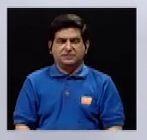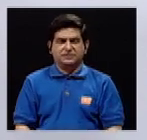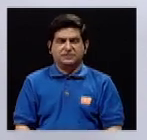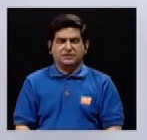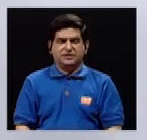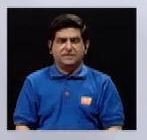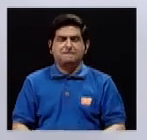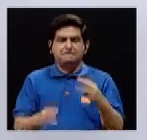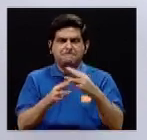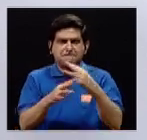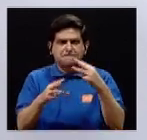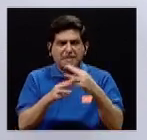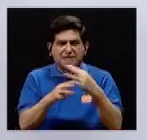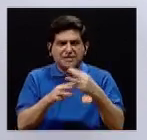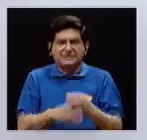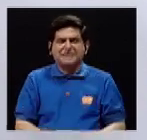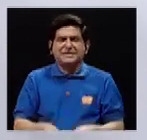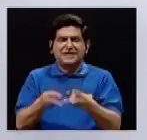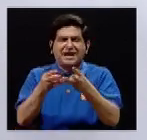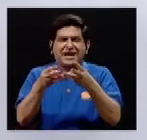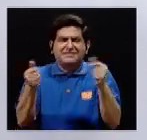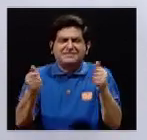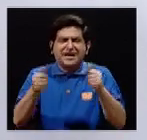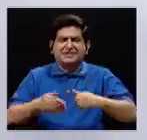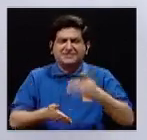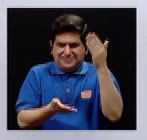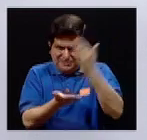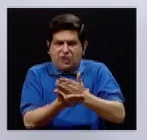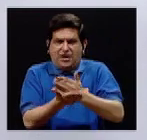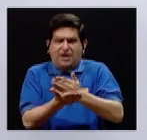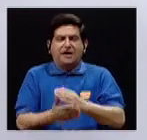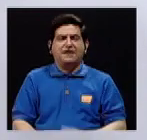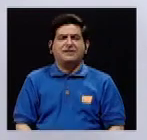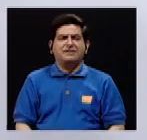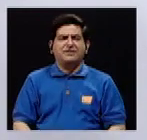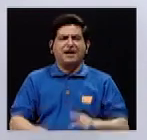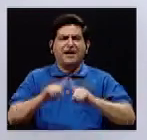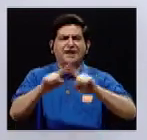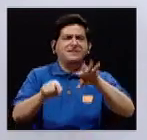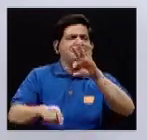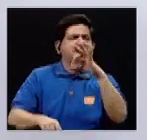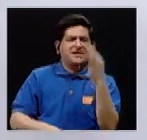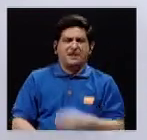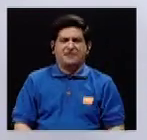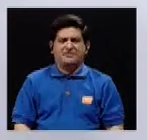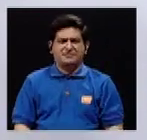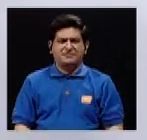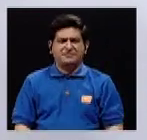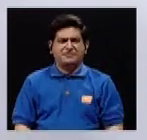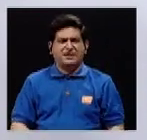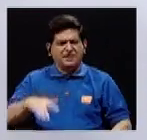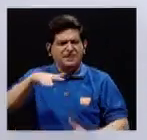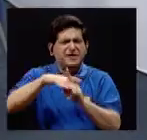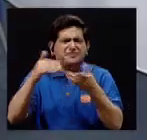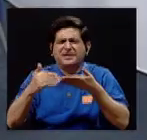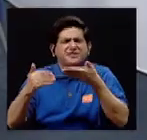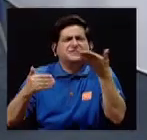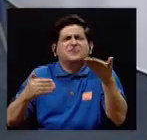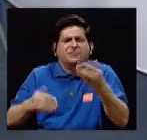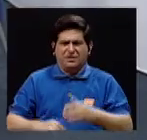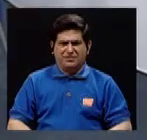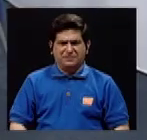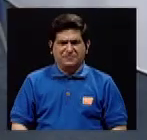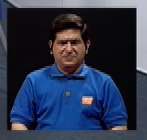llaman matemáticas descongeladas hay Bueno hay muchas maneras es llamado de muchas Maná surge esto María